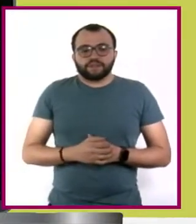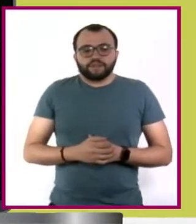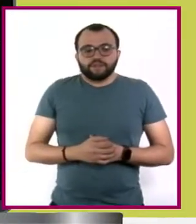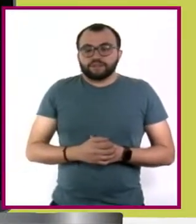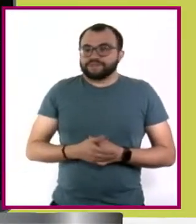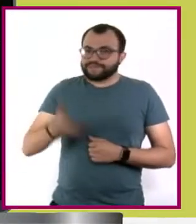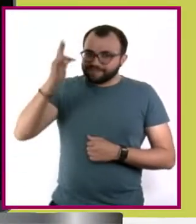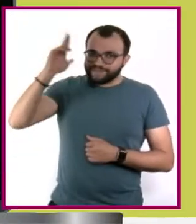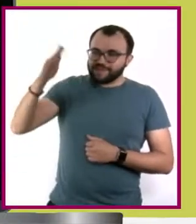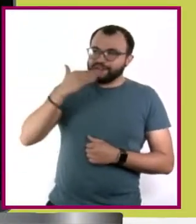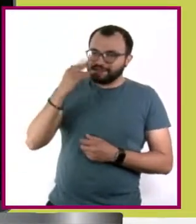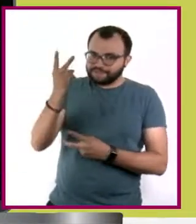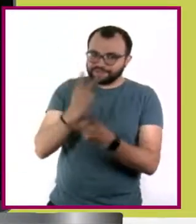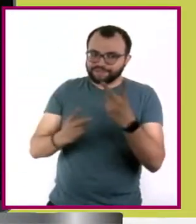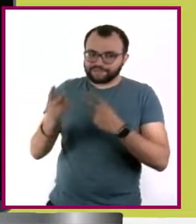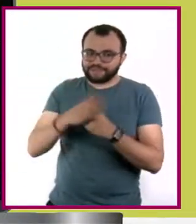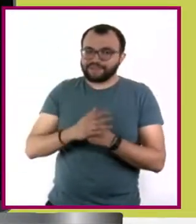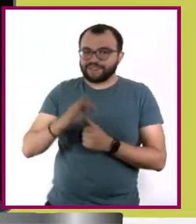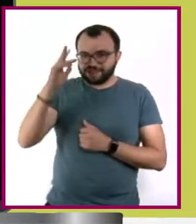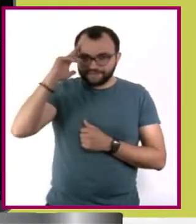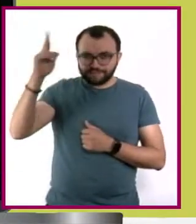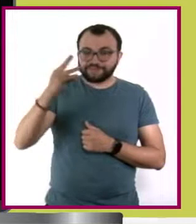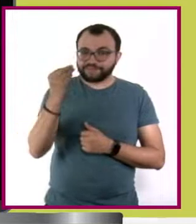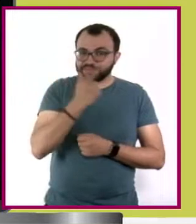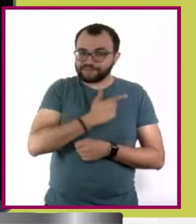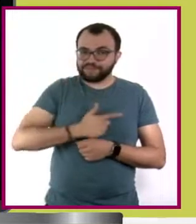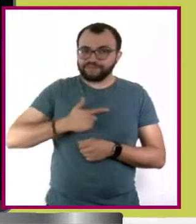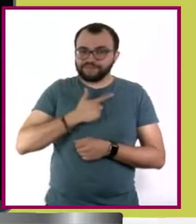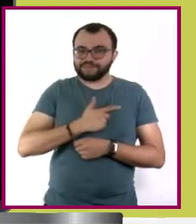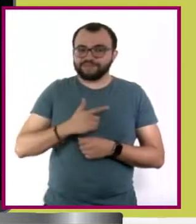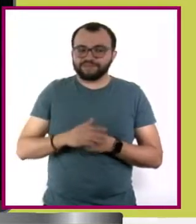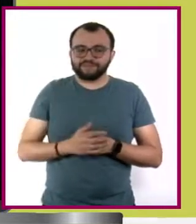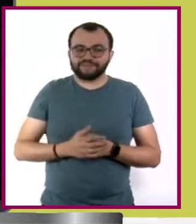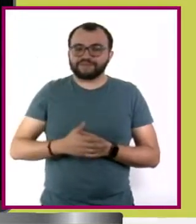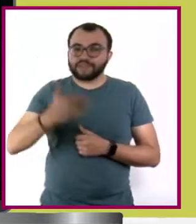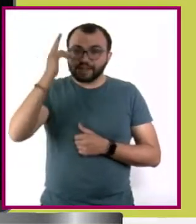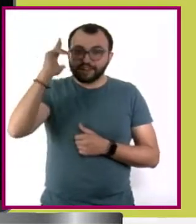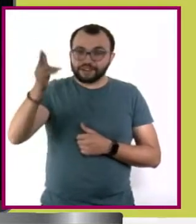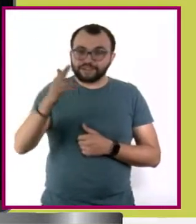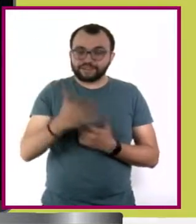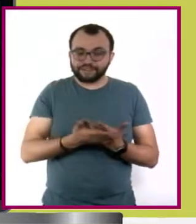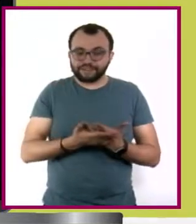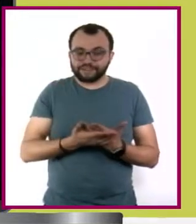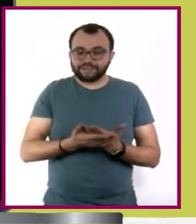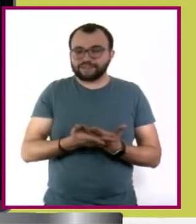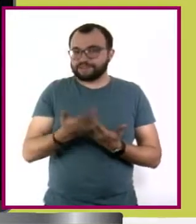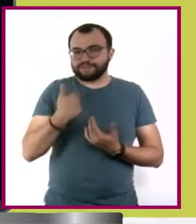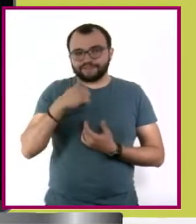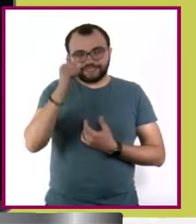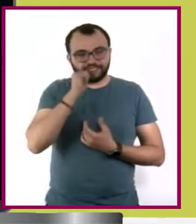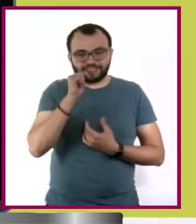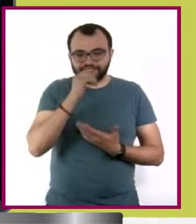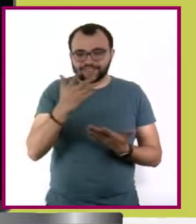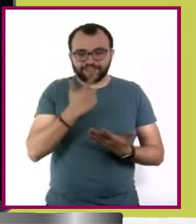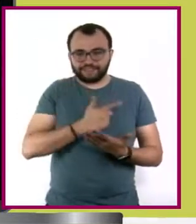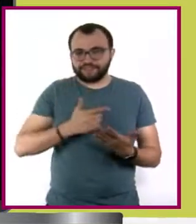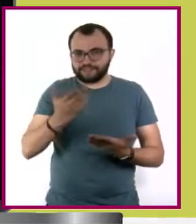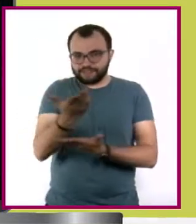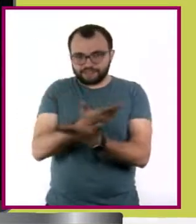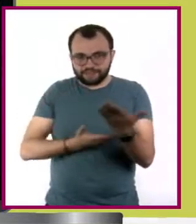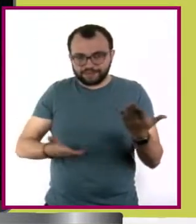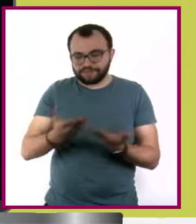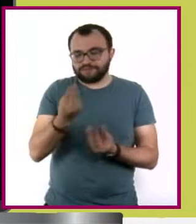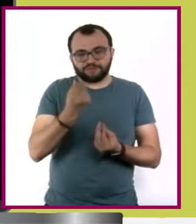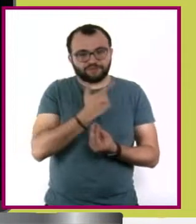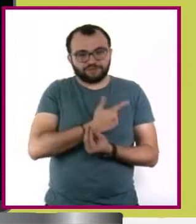Hola, Luis Guillermo, bienvenido. Hola, bienvenido, mucho gusto. ¿Qué tal, Hugo y Viviana? Como siempre, compartiendo con ustedes, con